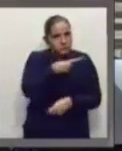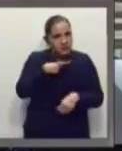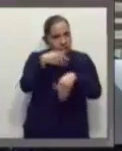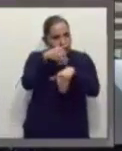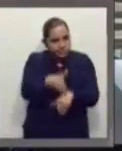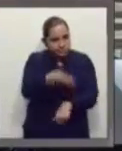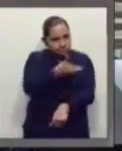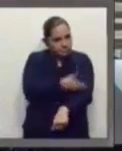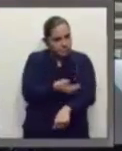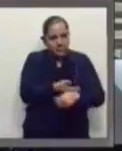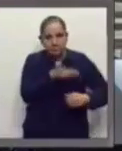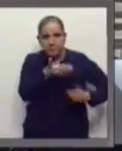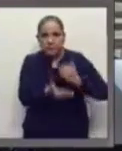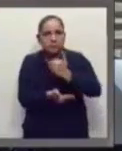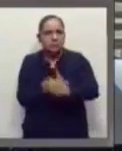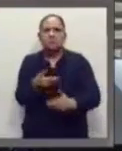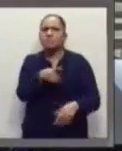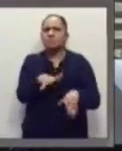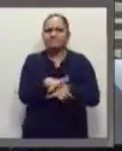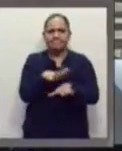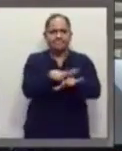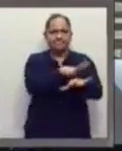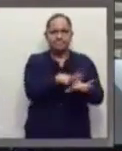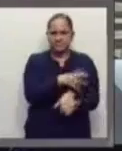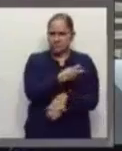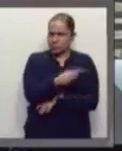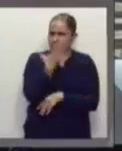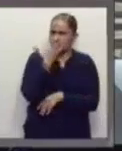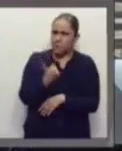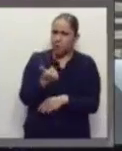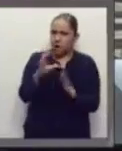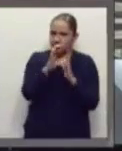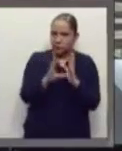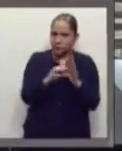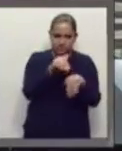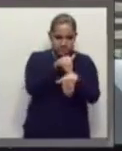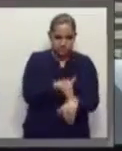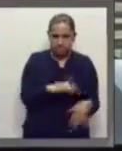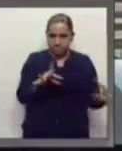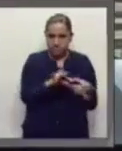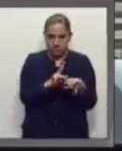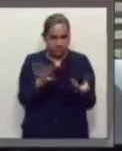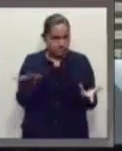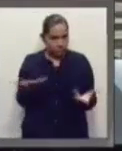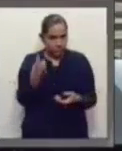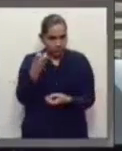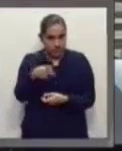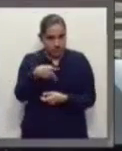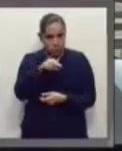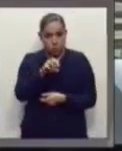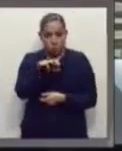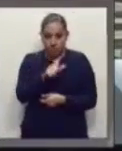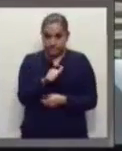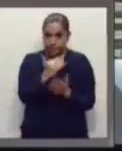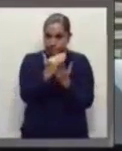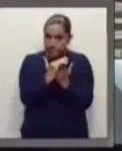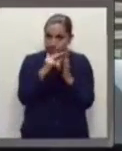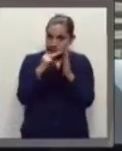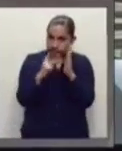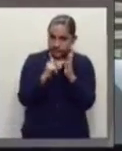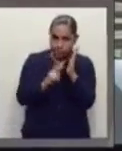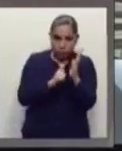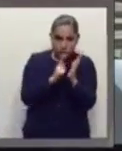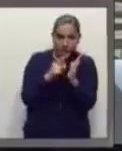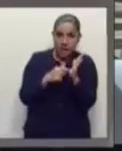sentido una norma que es inconstitucional de origen. No podemos modificar una norma cuya validez ya